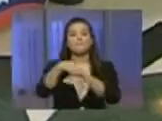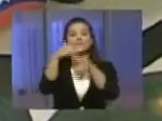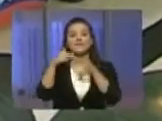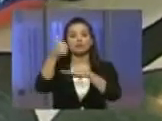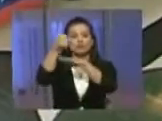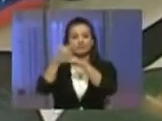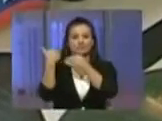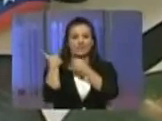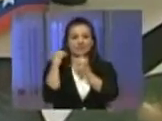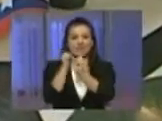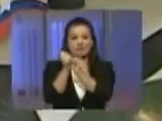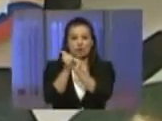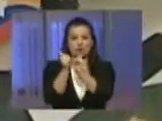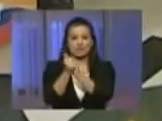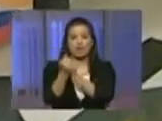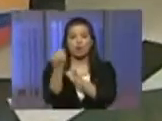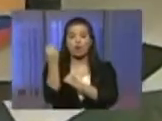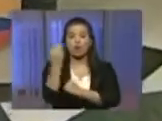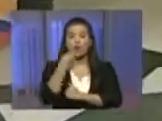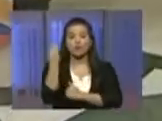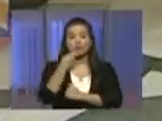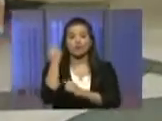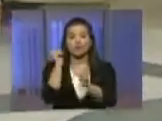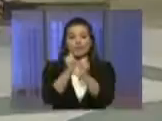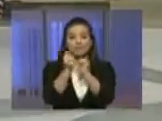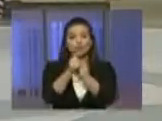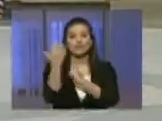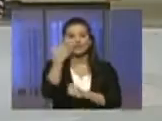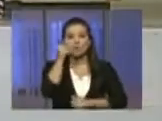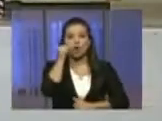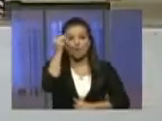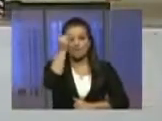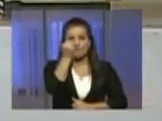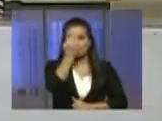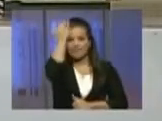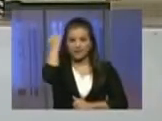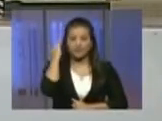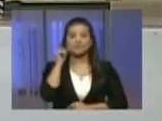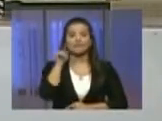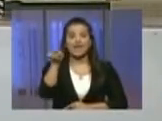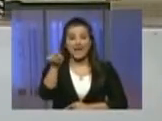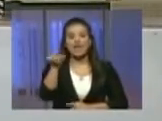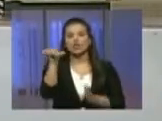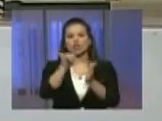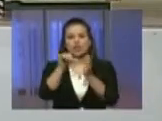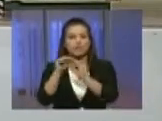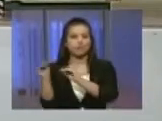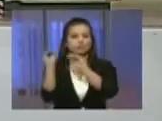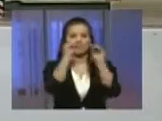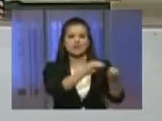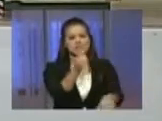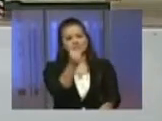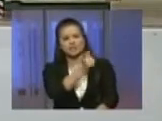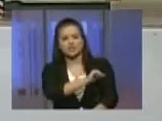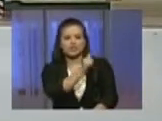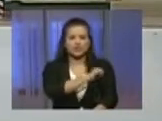popular para la juventud y el deporte mervin Maldonado está en Río de Janeiro